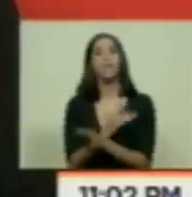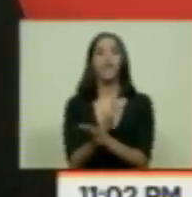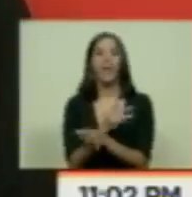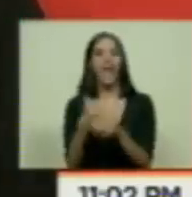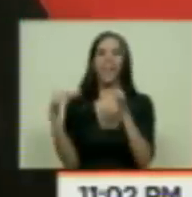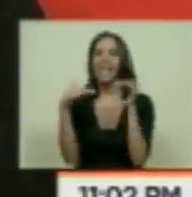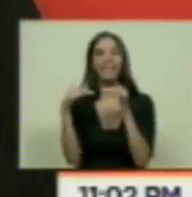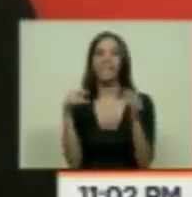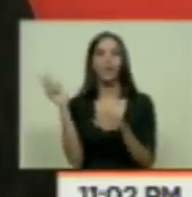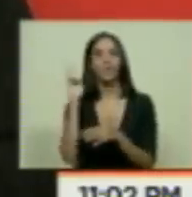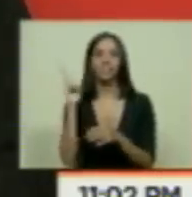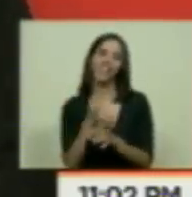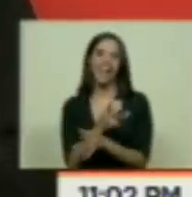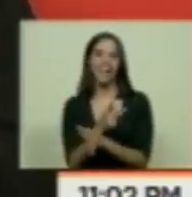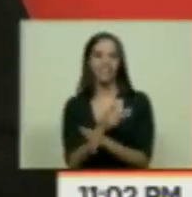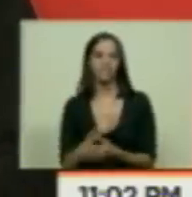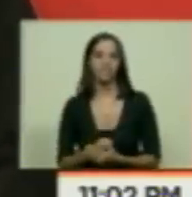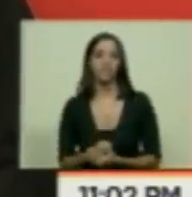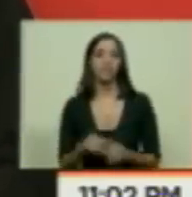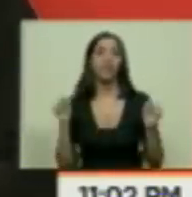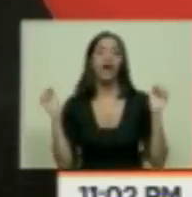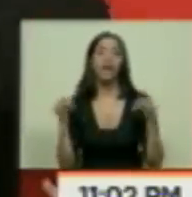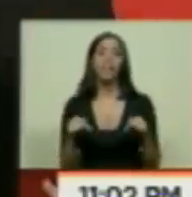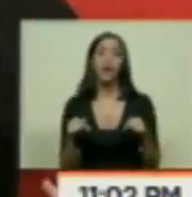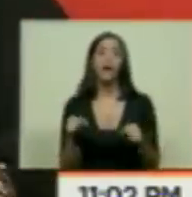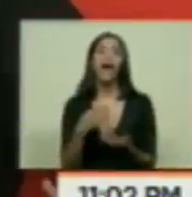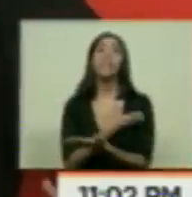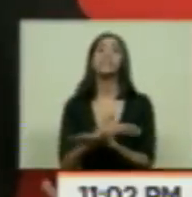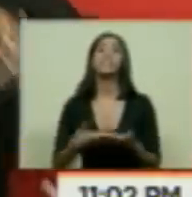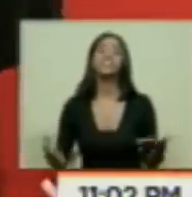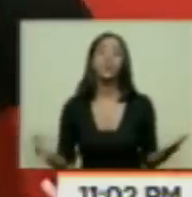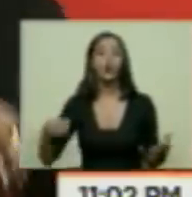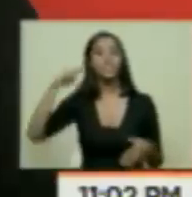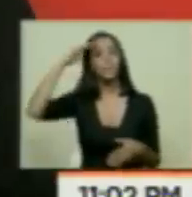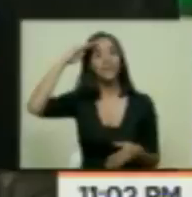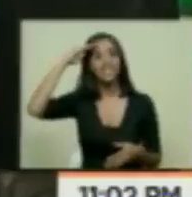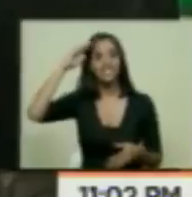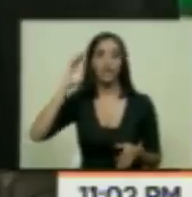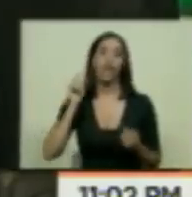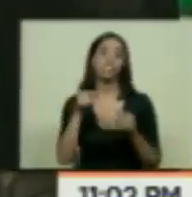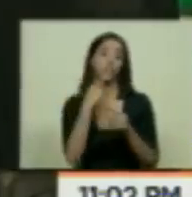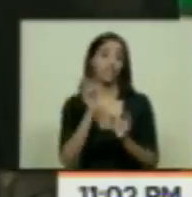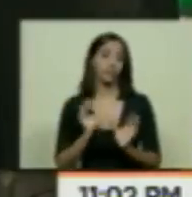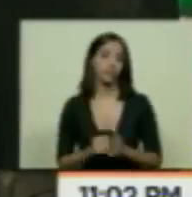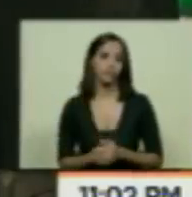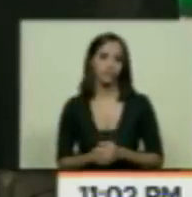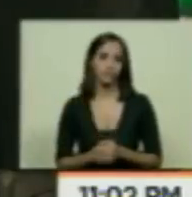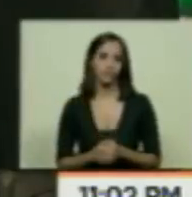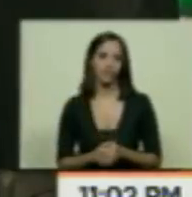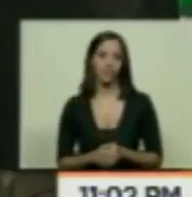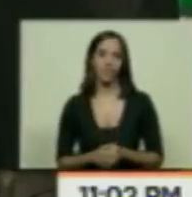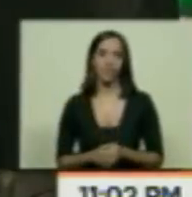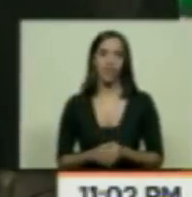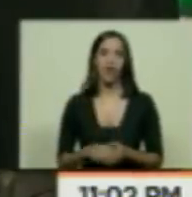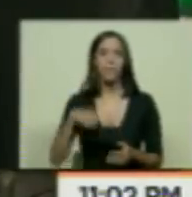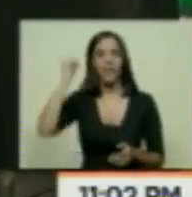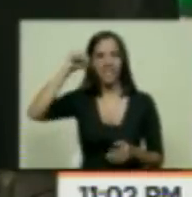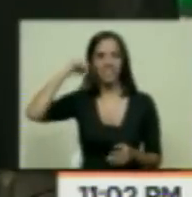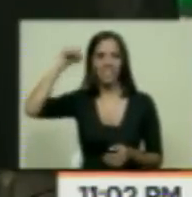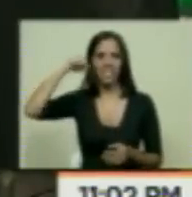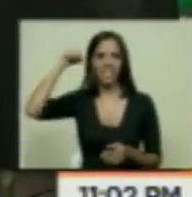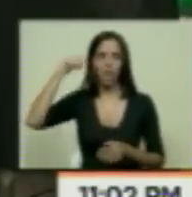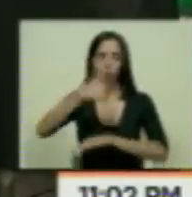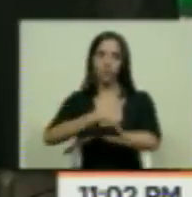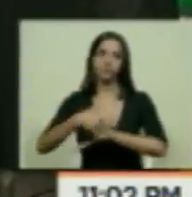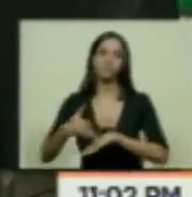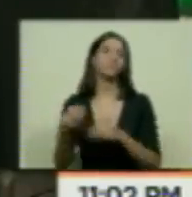con Venezuela, pero aquí vamos rumbo al millón de milicianos, nada más de milicianos, y se lo dejo. Mira, vamos con el primer video de Frontera Viva,